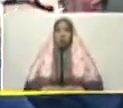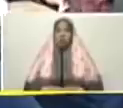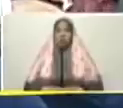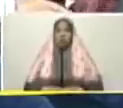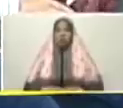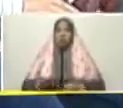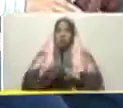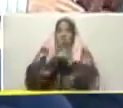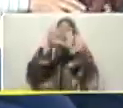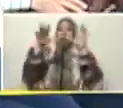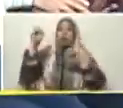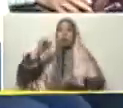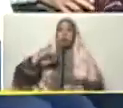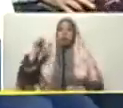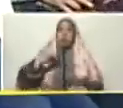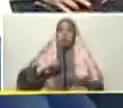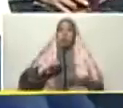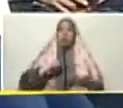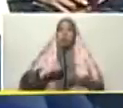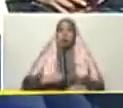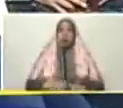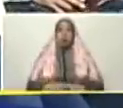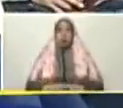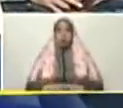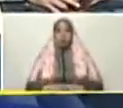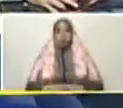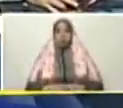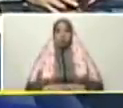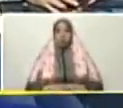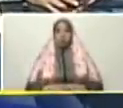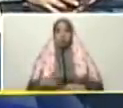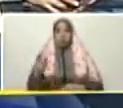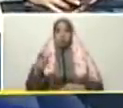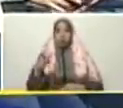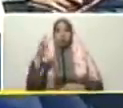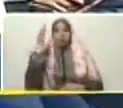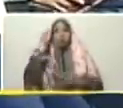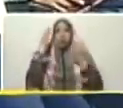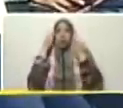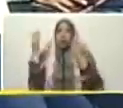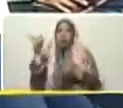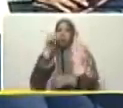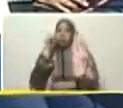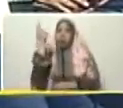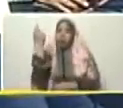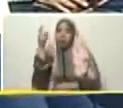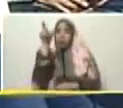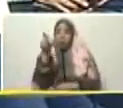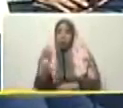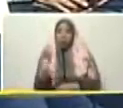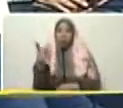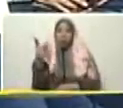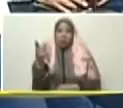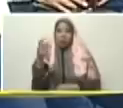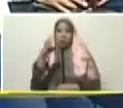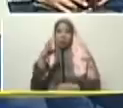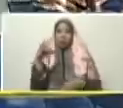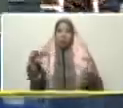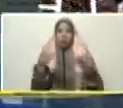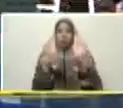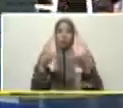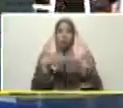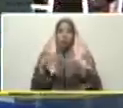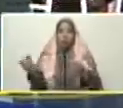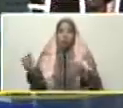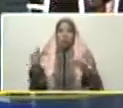claro que sería usted desempeña t el comando central ahí no lo